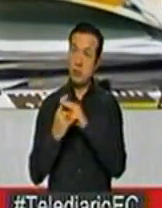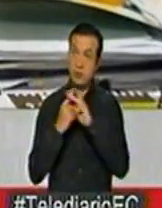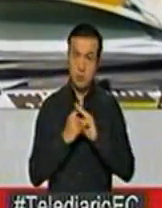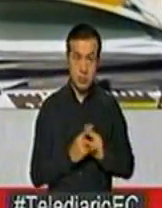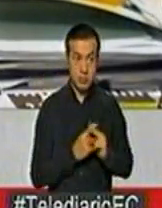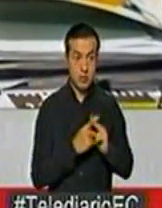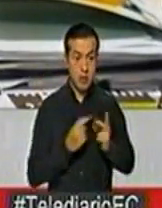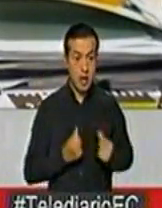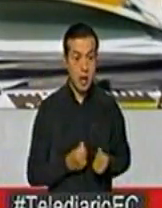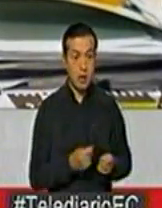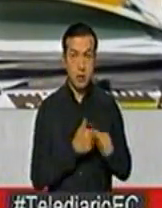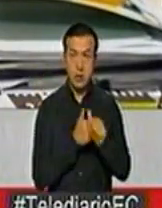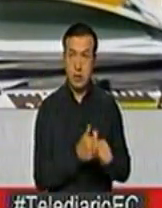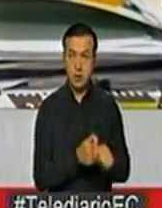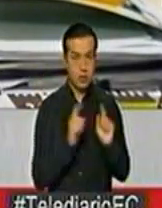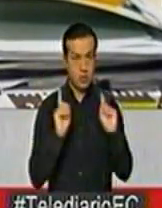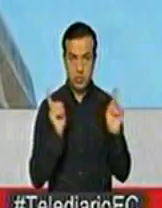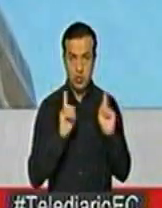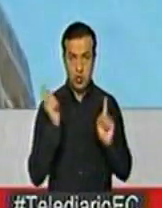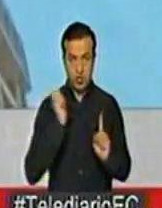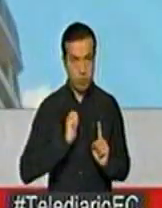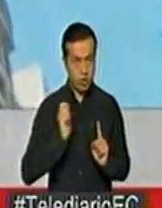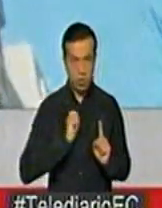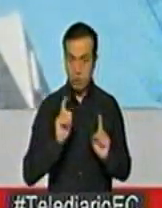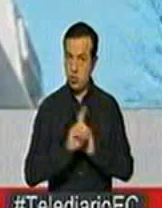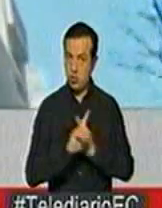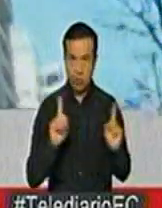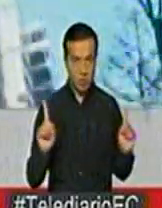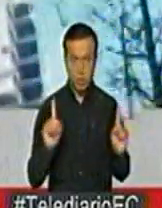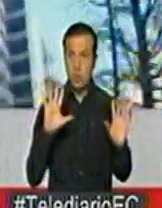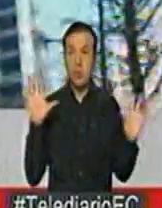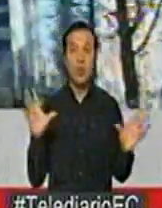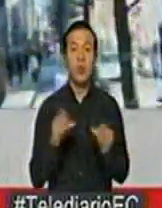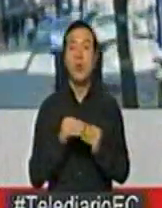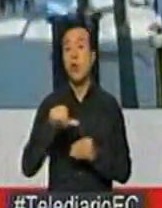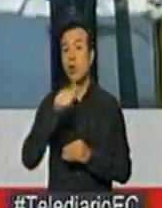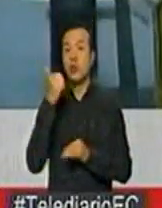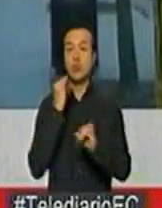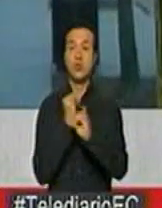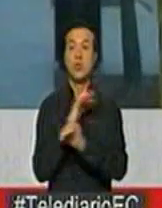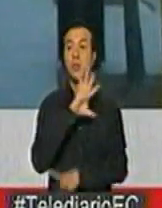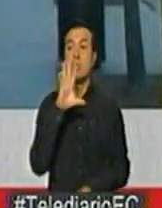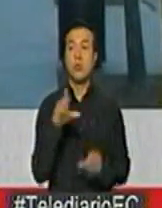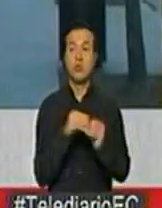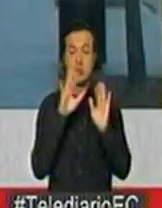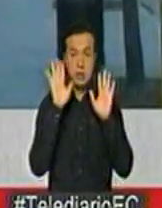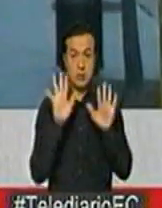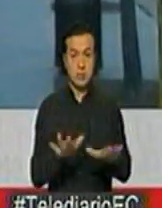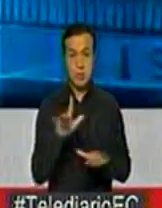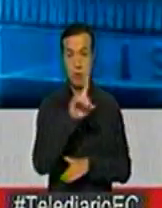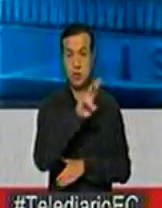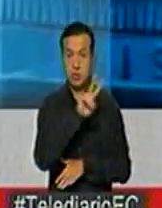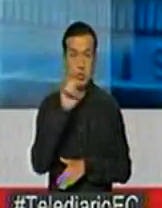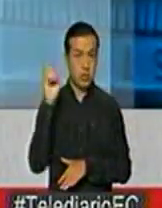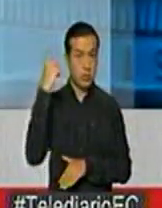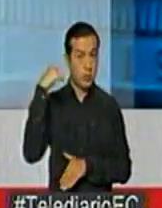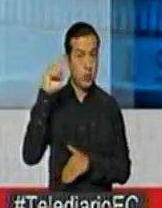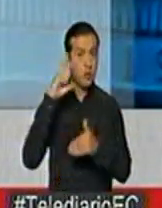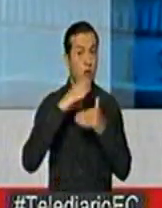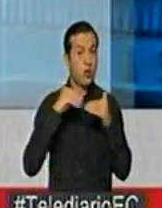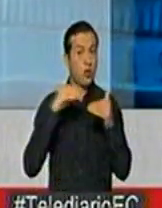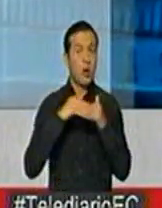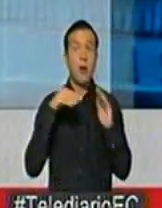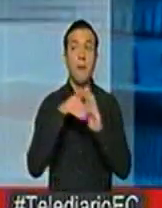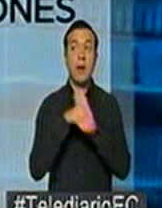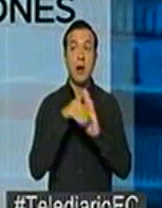es para gasto permanente, no es para sueldos. El financiamiento en total con otros organismos suma 10.200 millones de dólares. Del Banco de Desarrollo